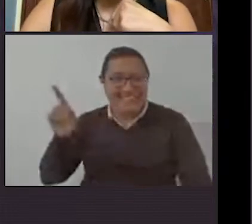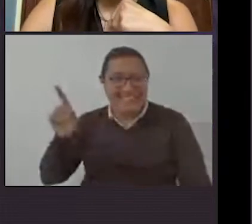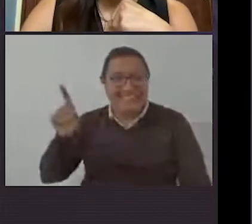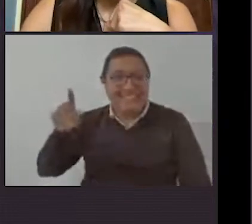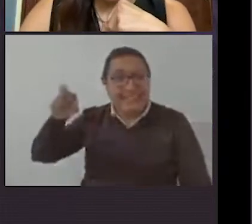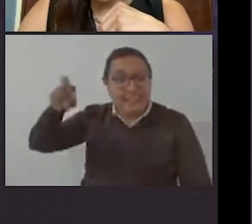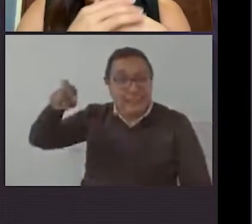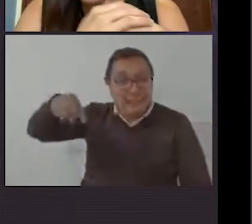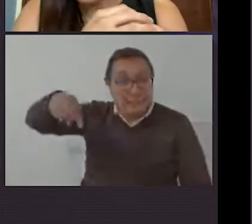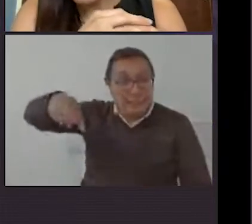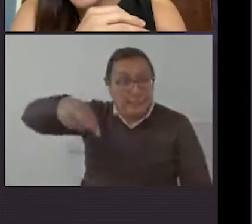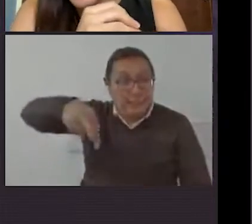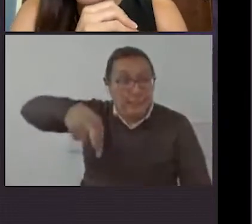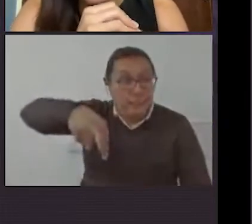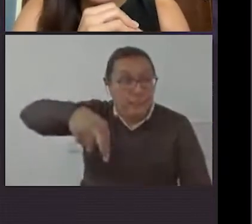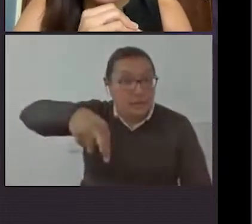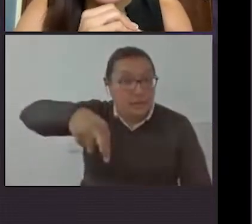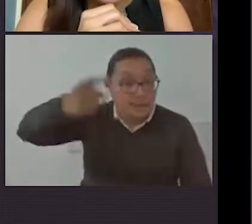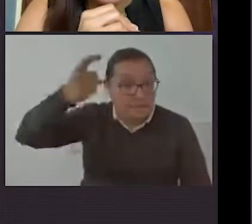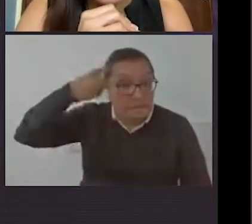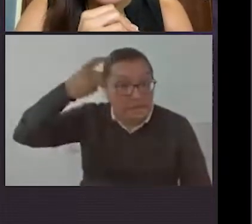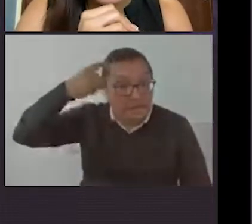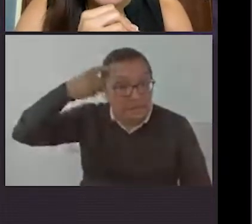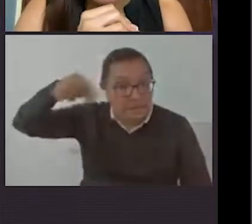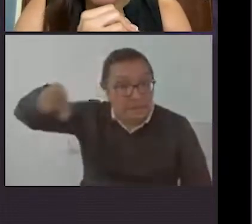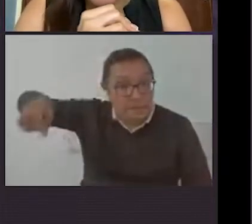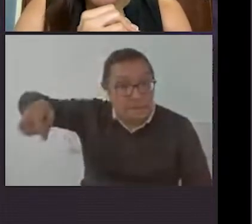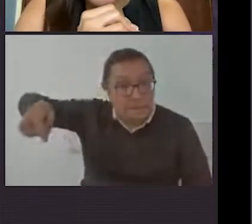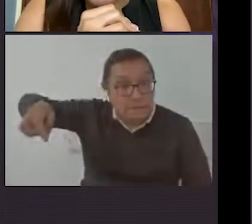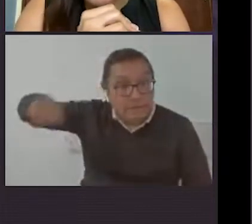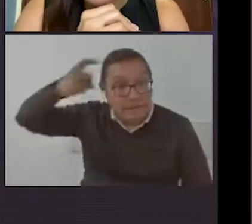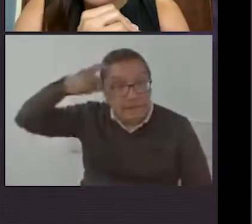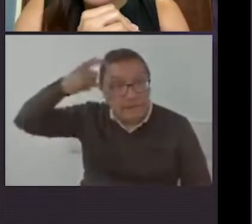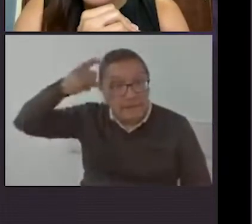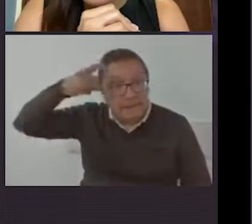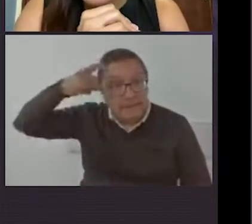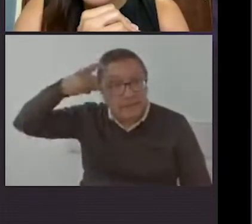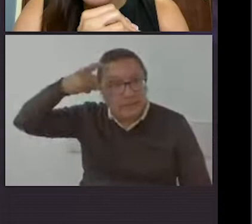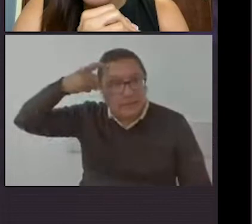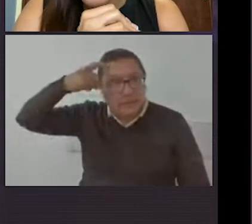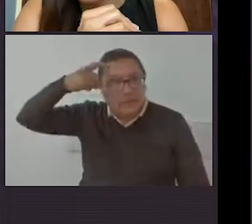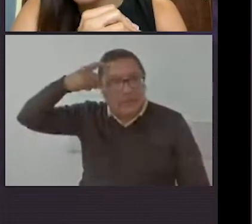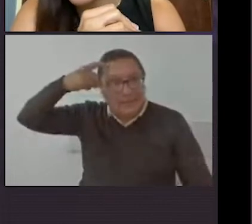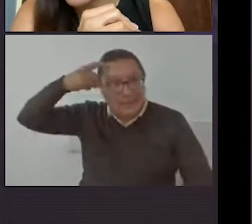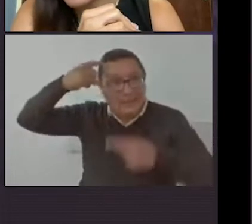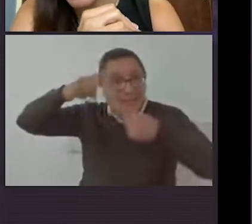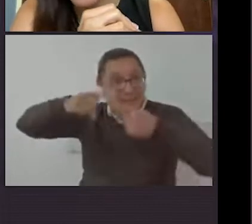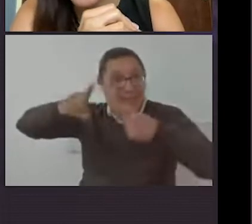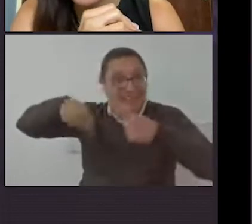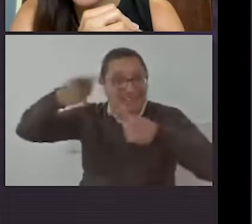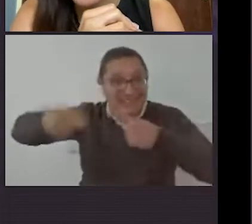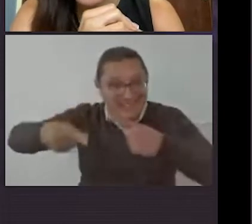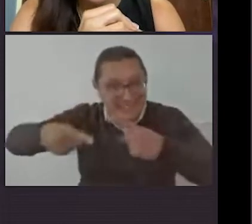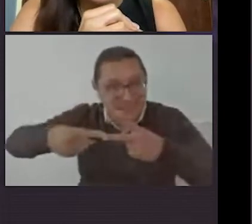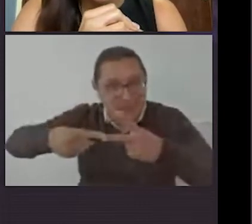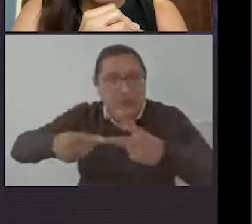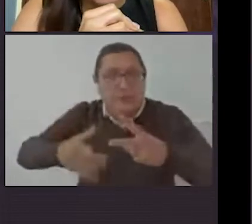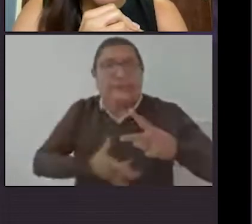Pensamientos. Nuestros pensamientos generan emociones. Con nuestras